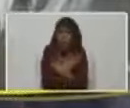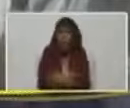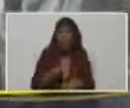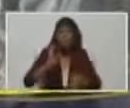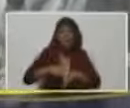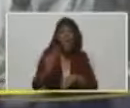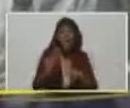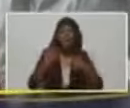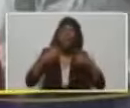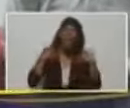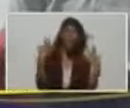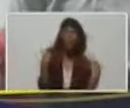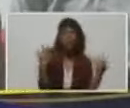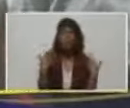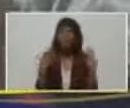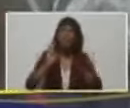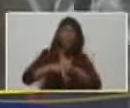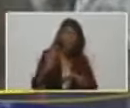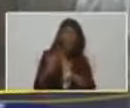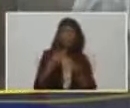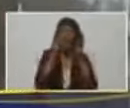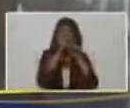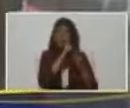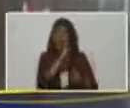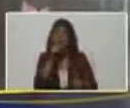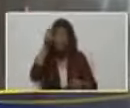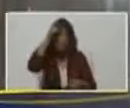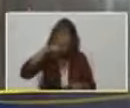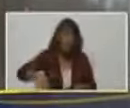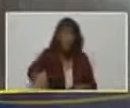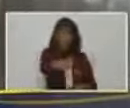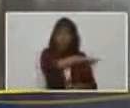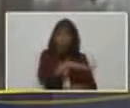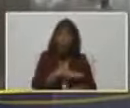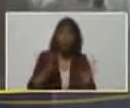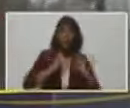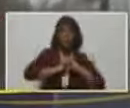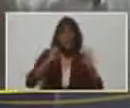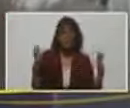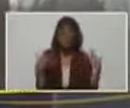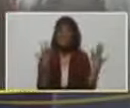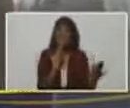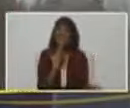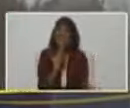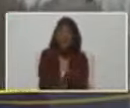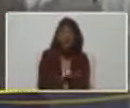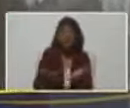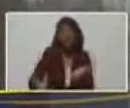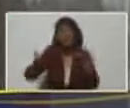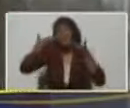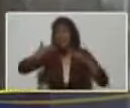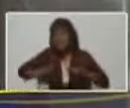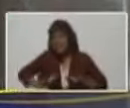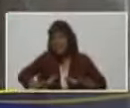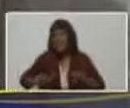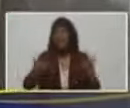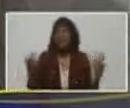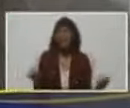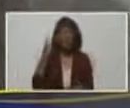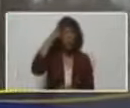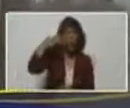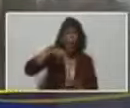contentos, contentos nuestro pueblo, y en nombre de nuestro pueblo, ese agradecimiento por